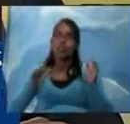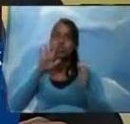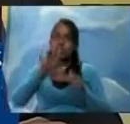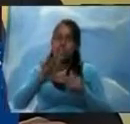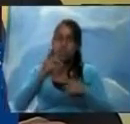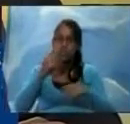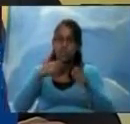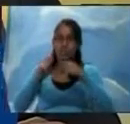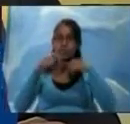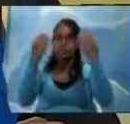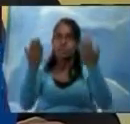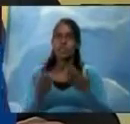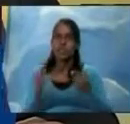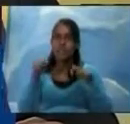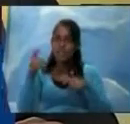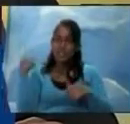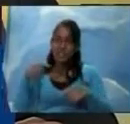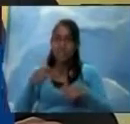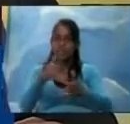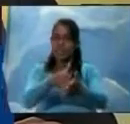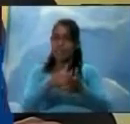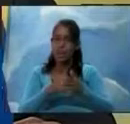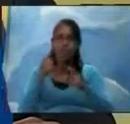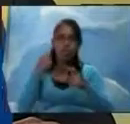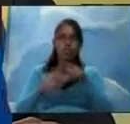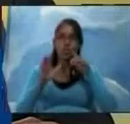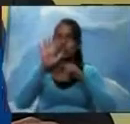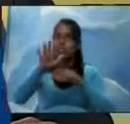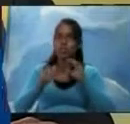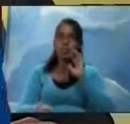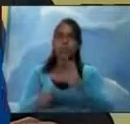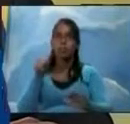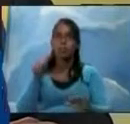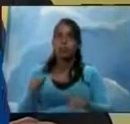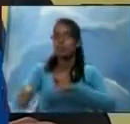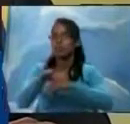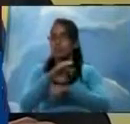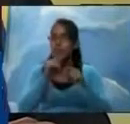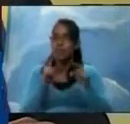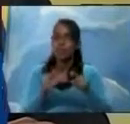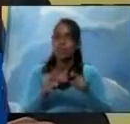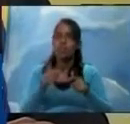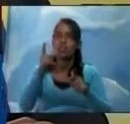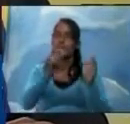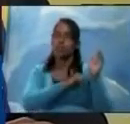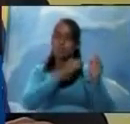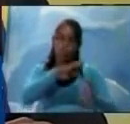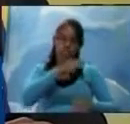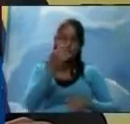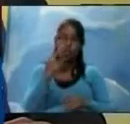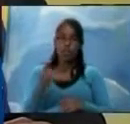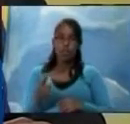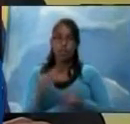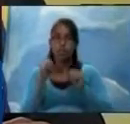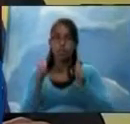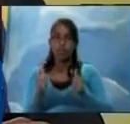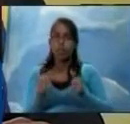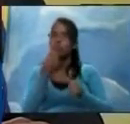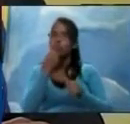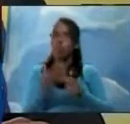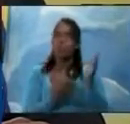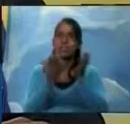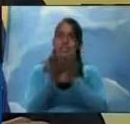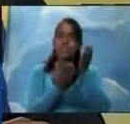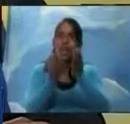me entregaste, aquí tienes, he ganado otros 5 talentos sobre ellos. Y su señor le dijo: Bien, buen siervo